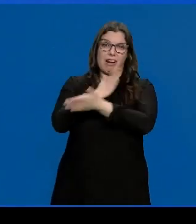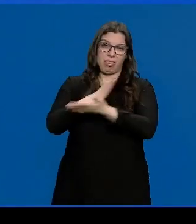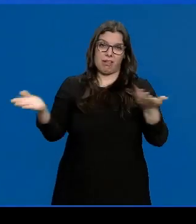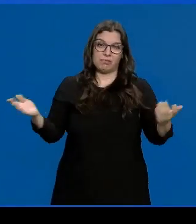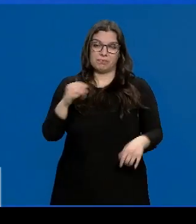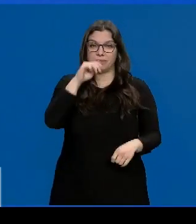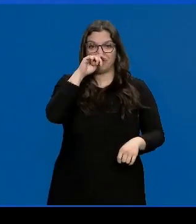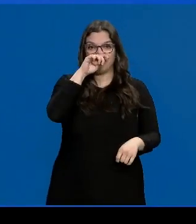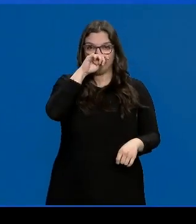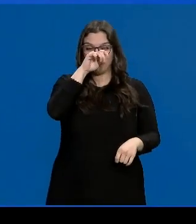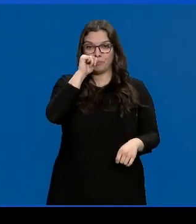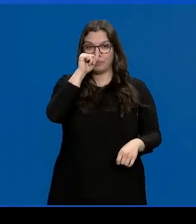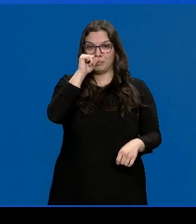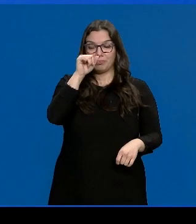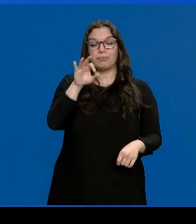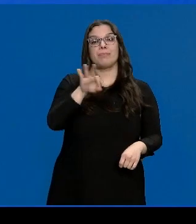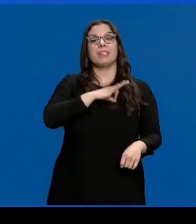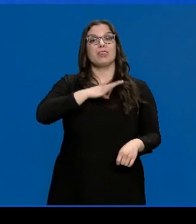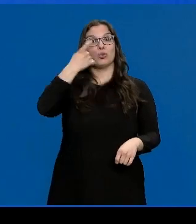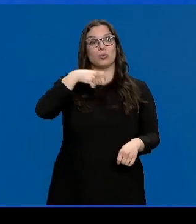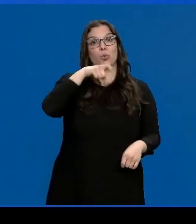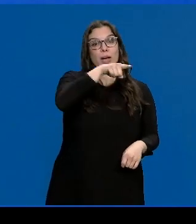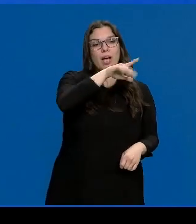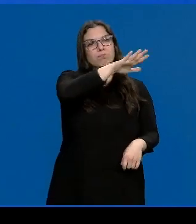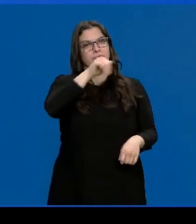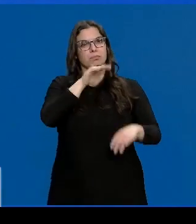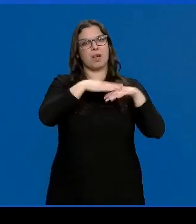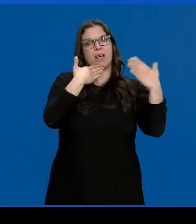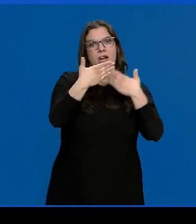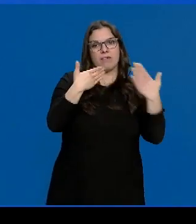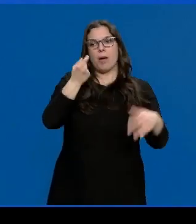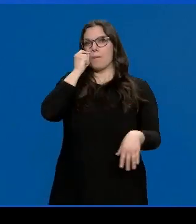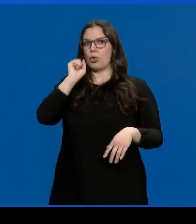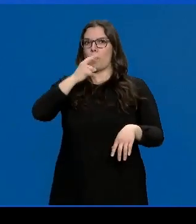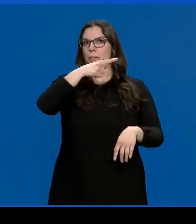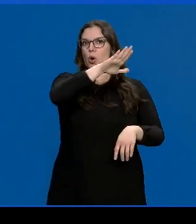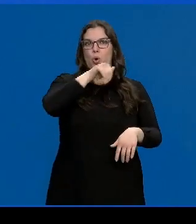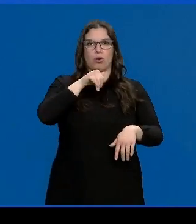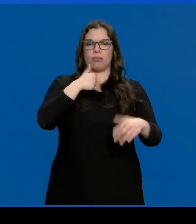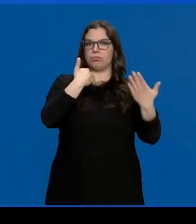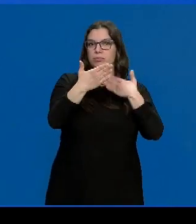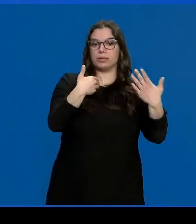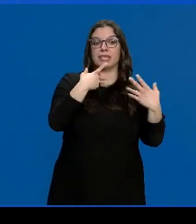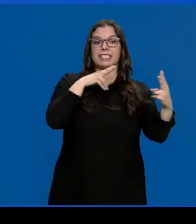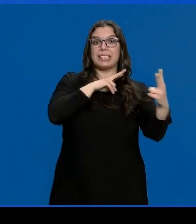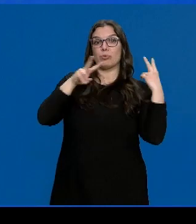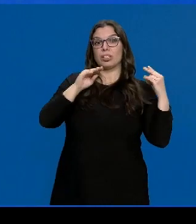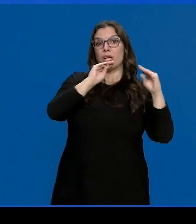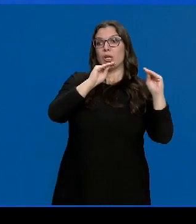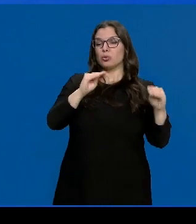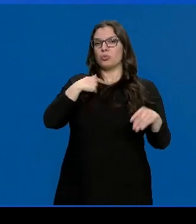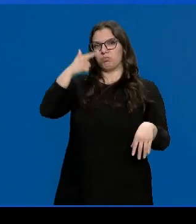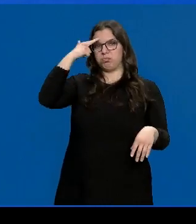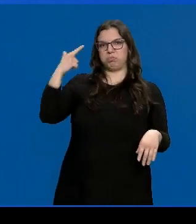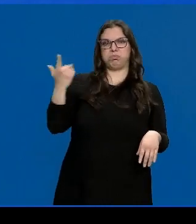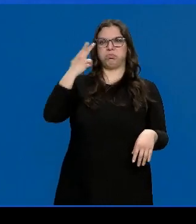El señor Tudanca se le llamó para hablar con él, el señor Mañueco fue el primero que convocó y la respuesta fue de una